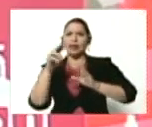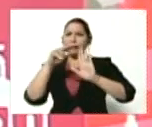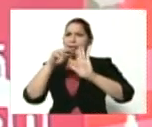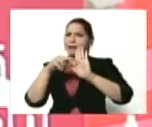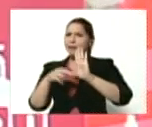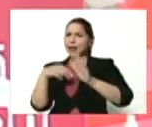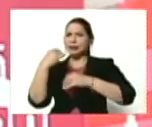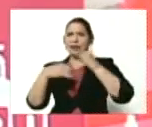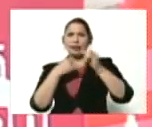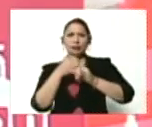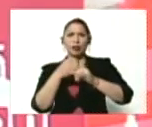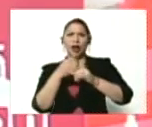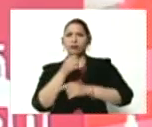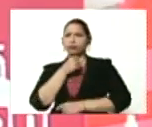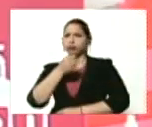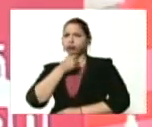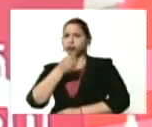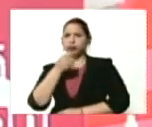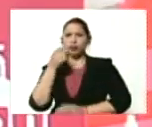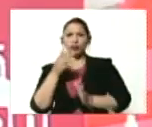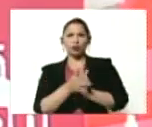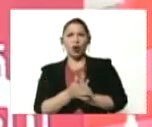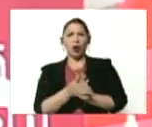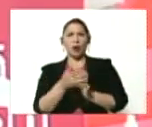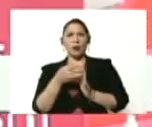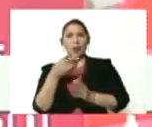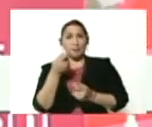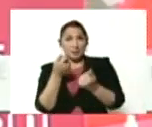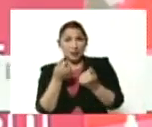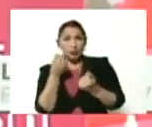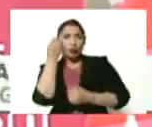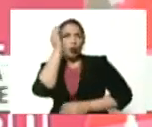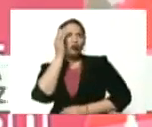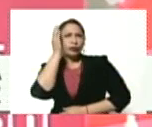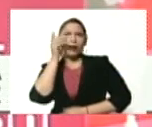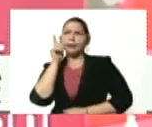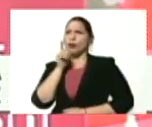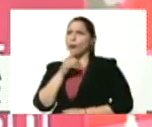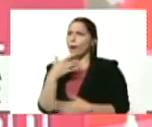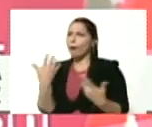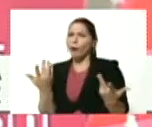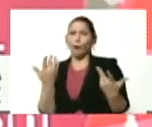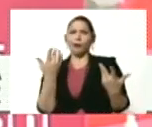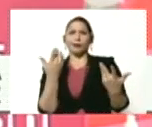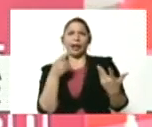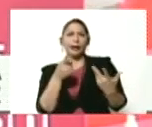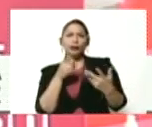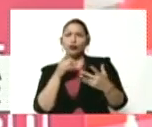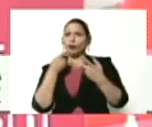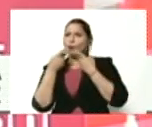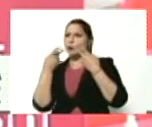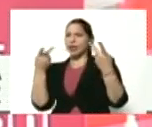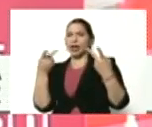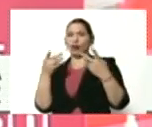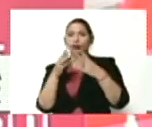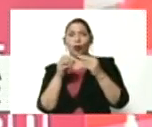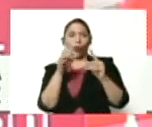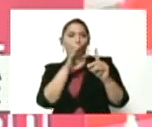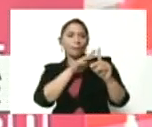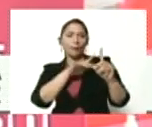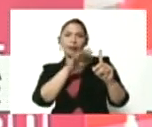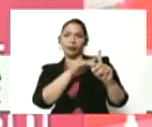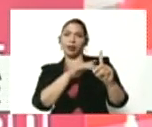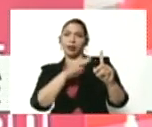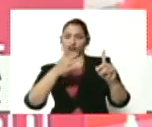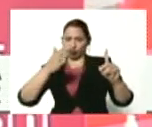medios de comunicación, del preso de conciencia, Leopoldo López, incomunicado, todo eso era mentira. Yo